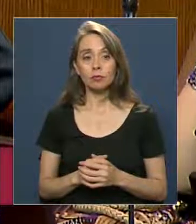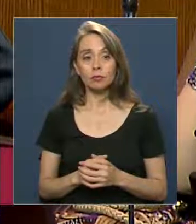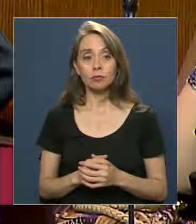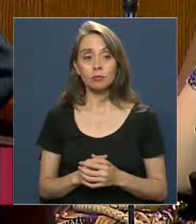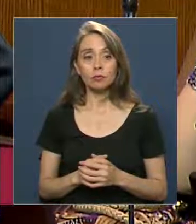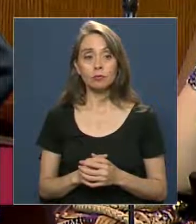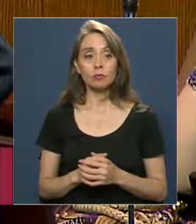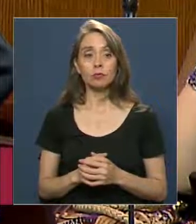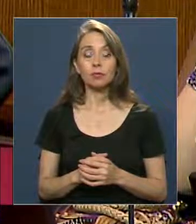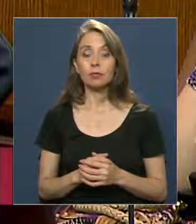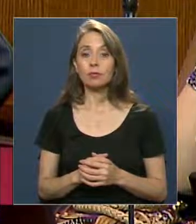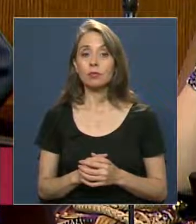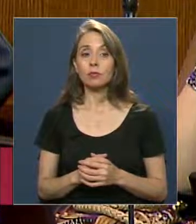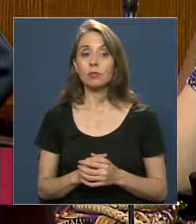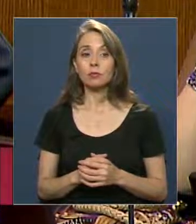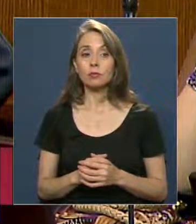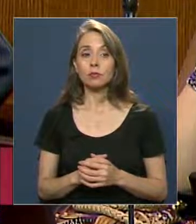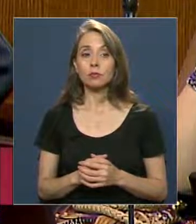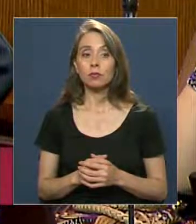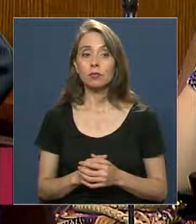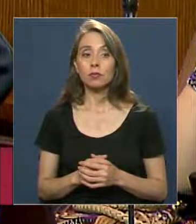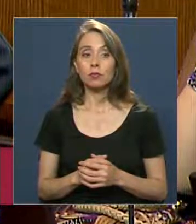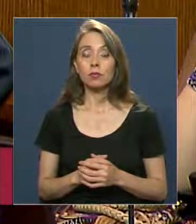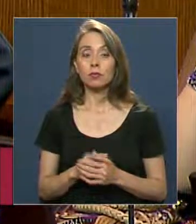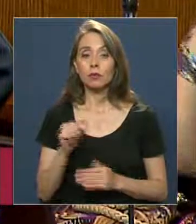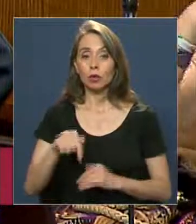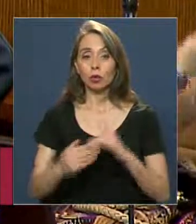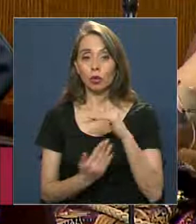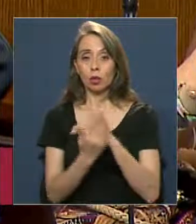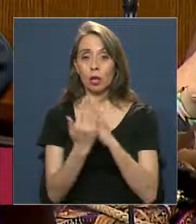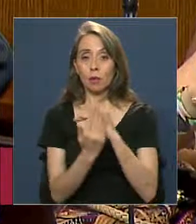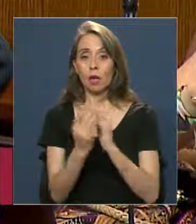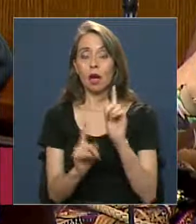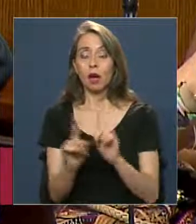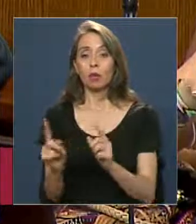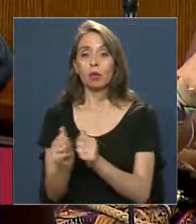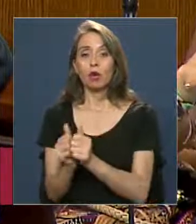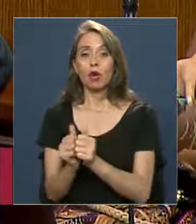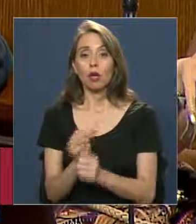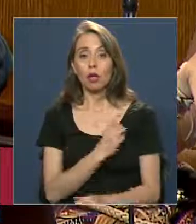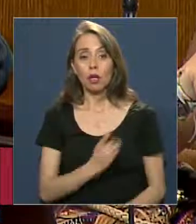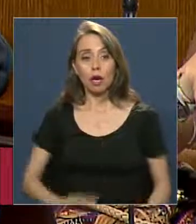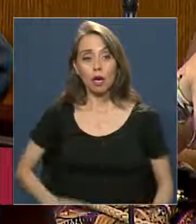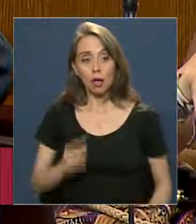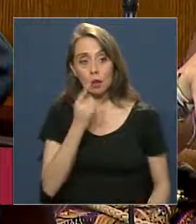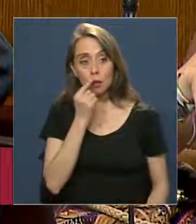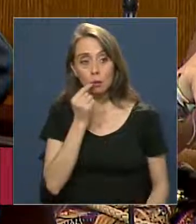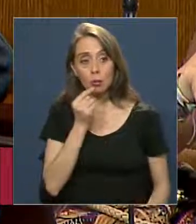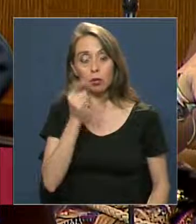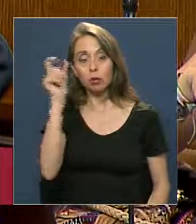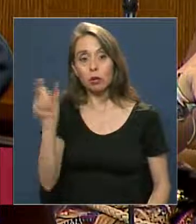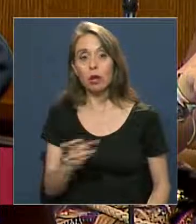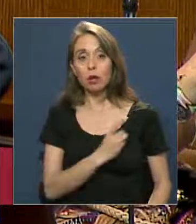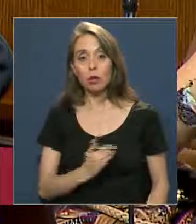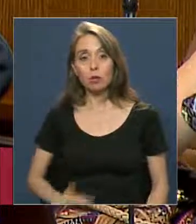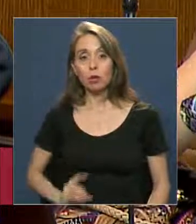referirme a los serios ataques que recibió en la mañana por parte de algunos colegas parlamentarios el diputado